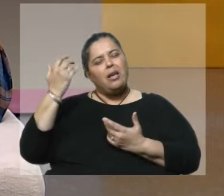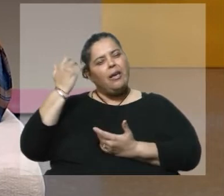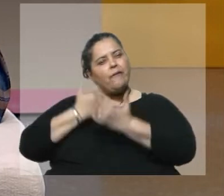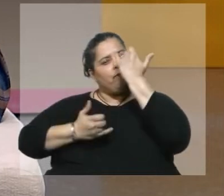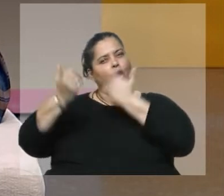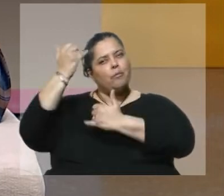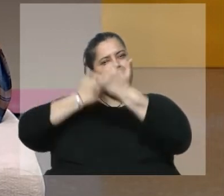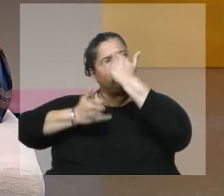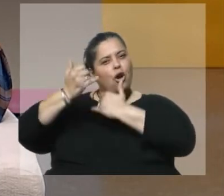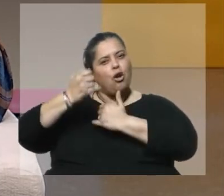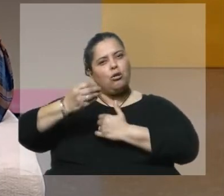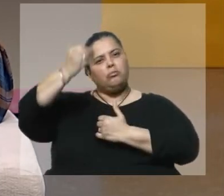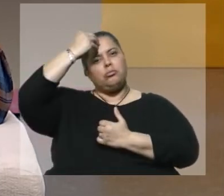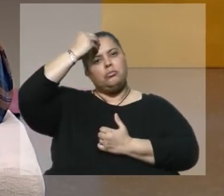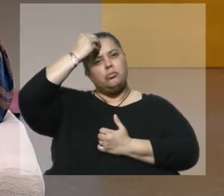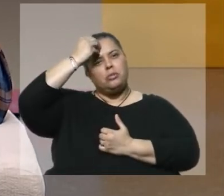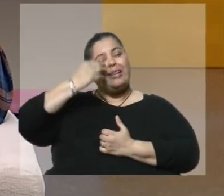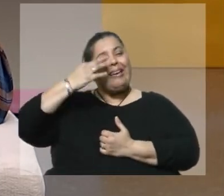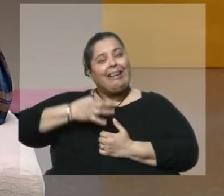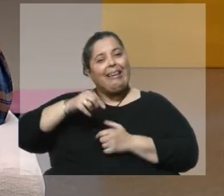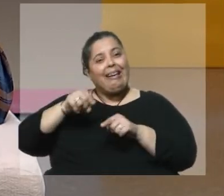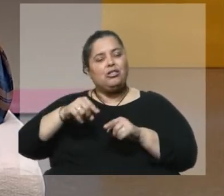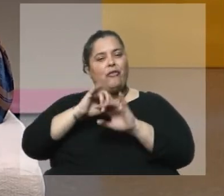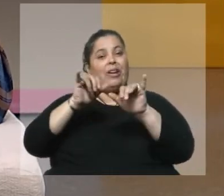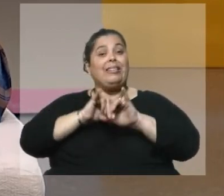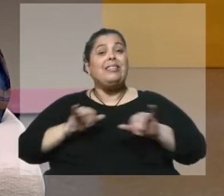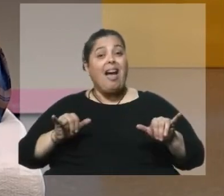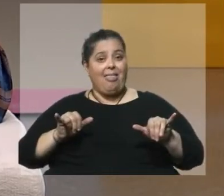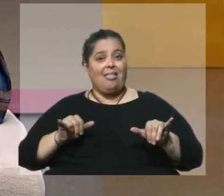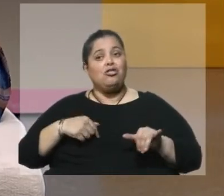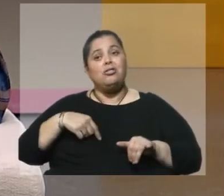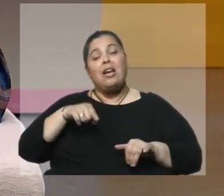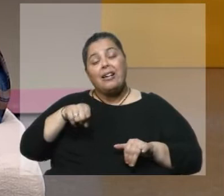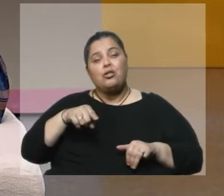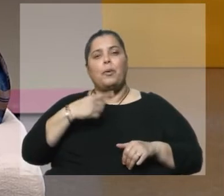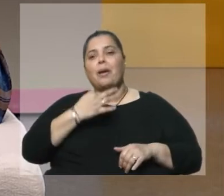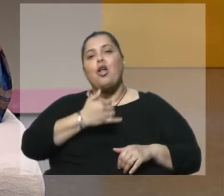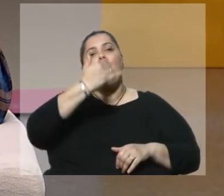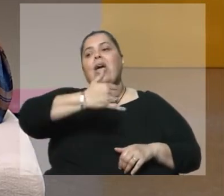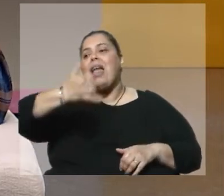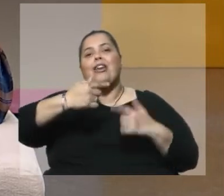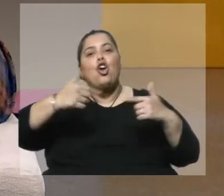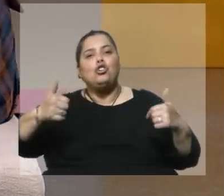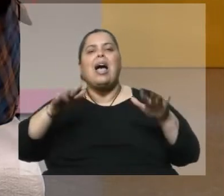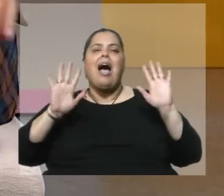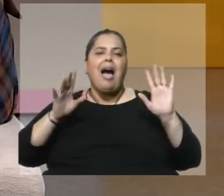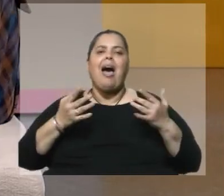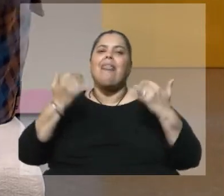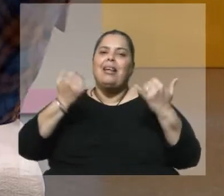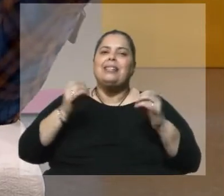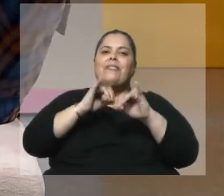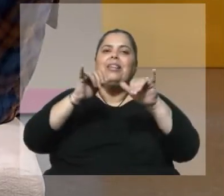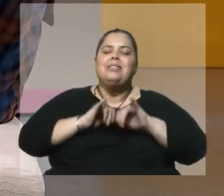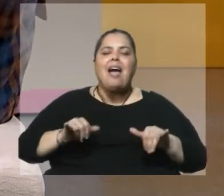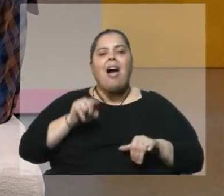información que cree que eso le produce felicidad a las personas, o cree que por tener ciertas cosas tú vas a tener una vida más digna